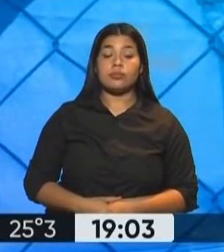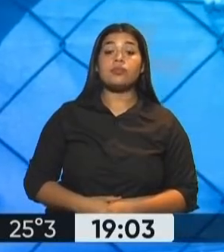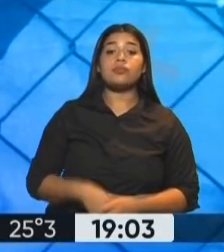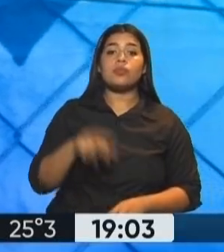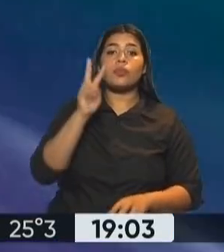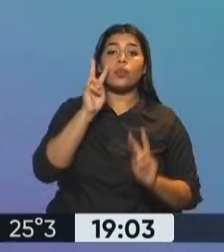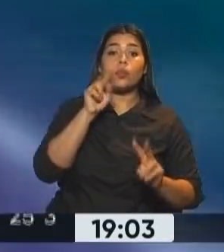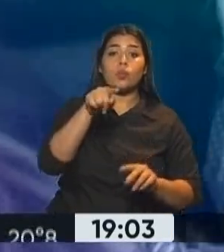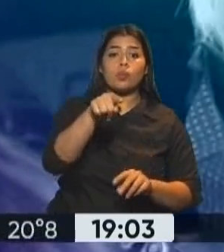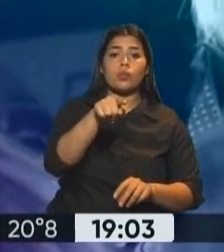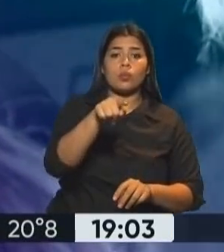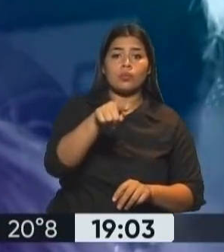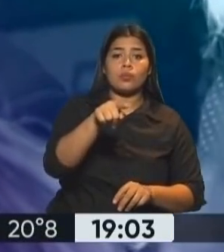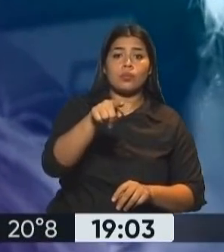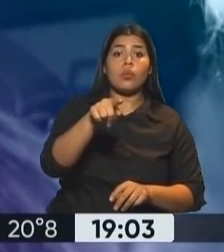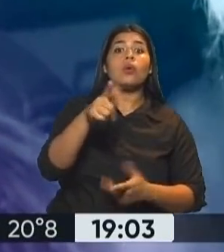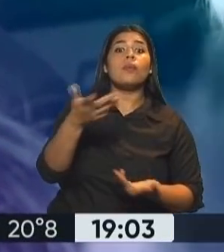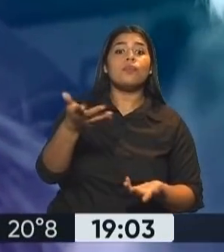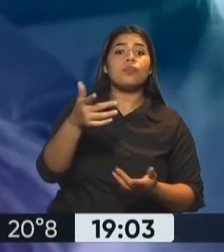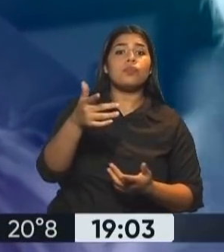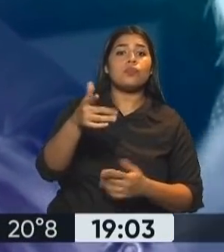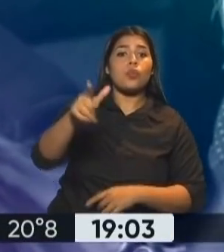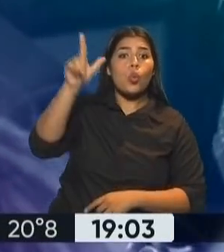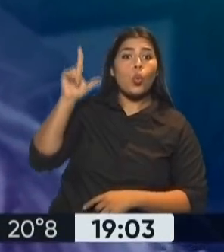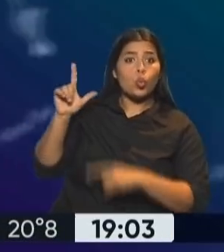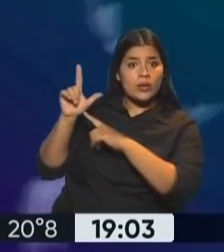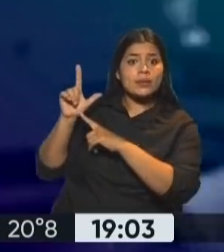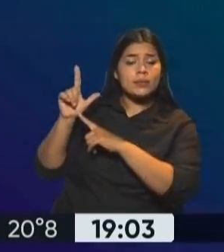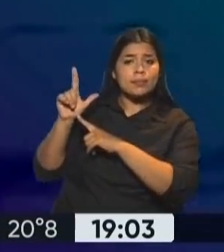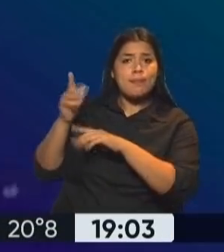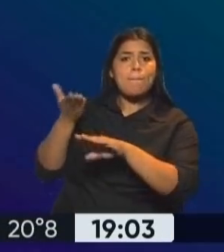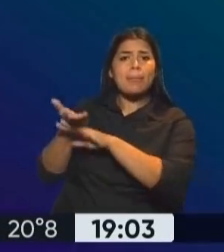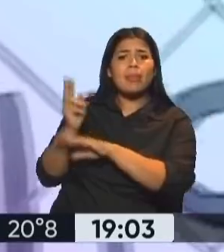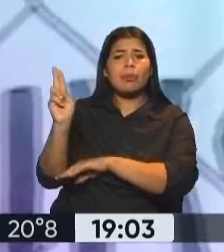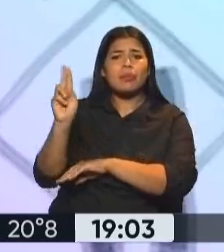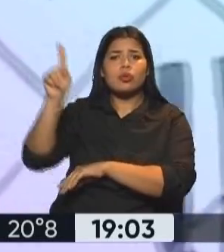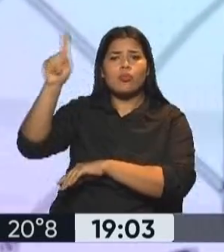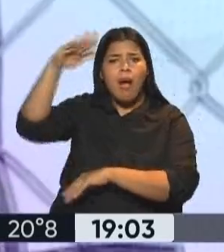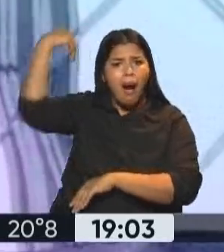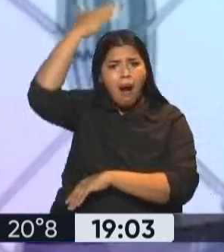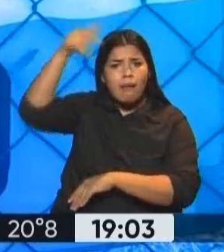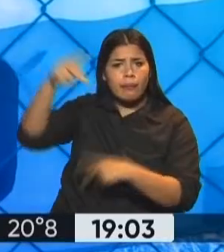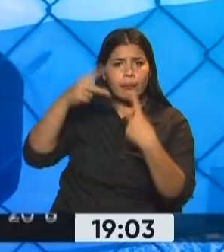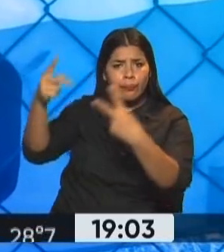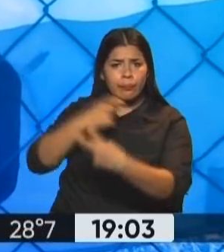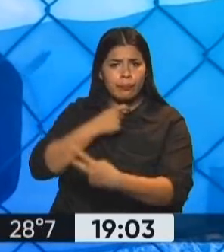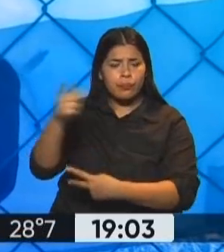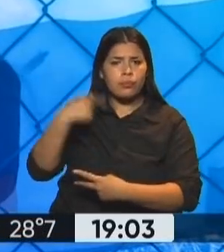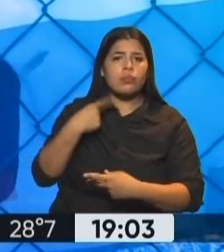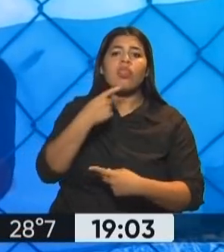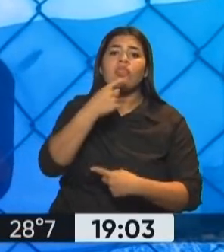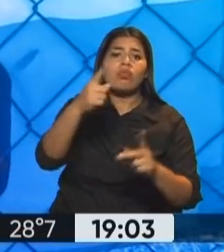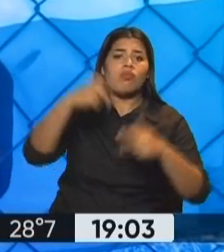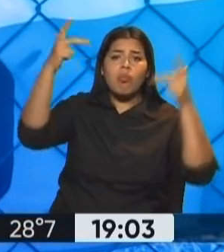Fíjense que el lunes solicitó autorización para irse a Arabia Saudita con una supuesta invitación del príncipe